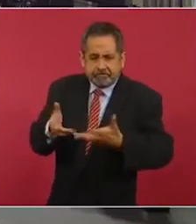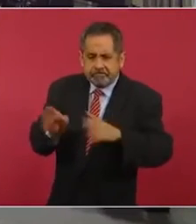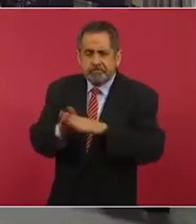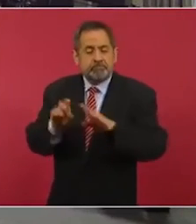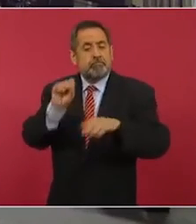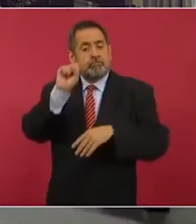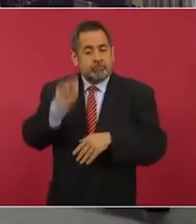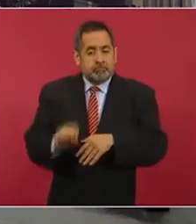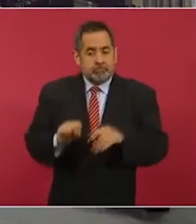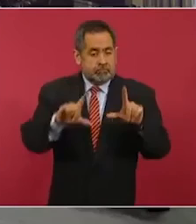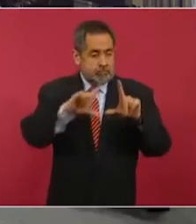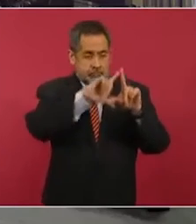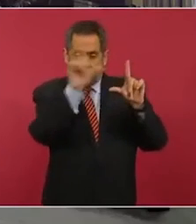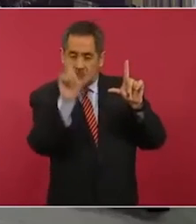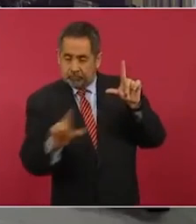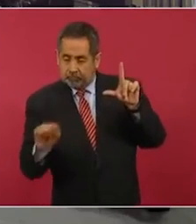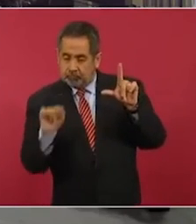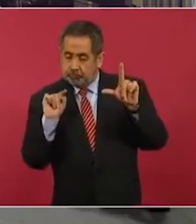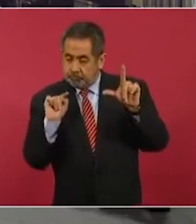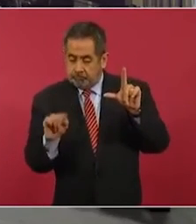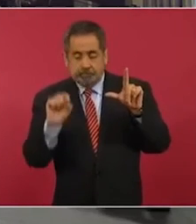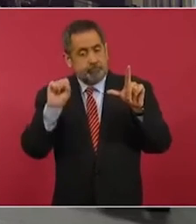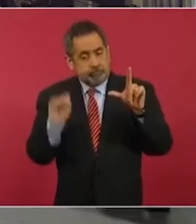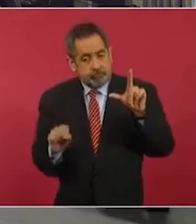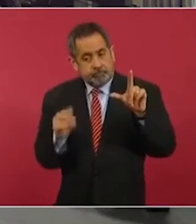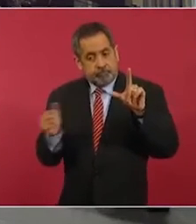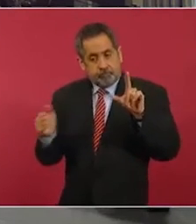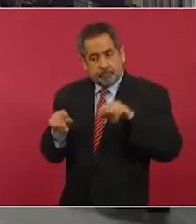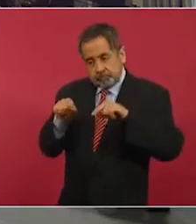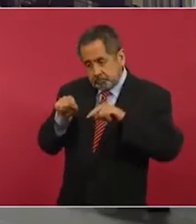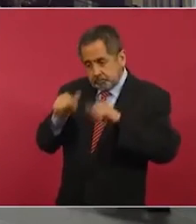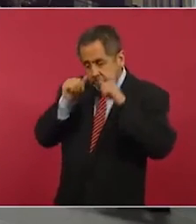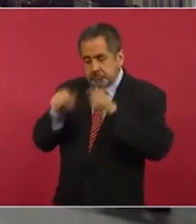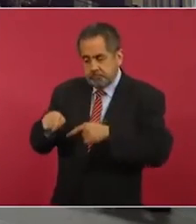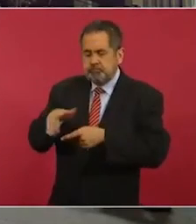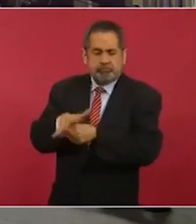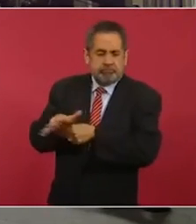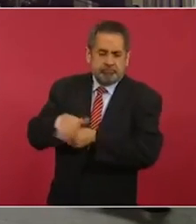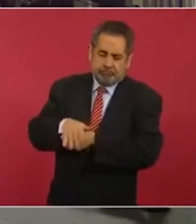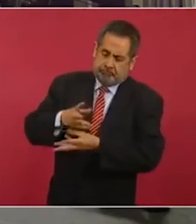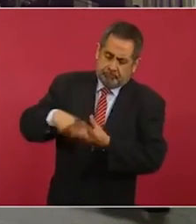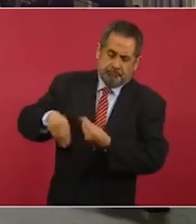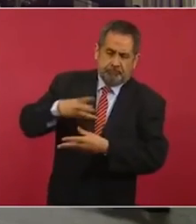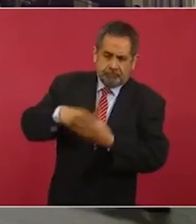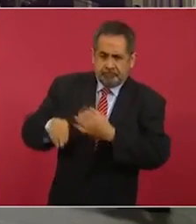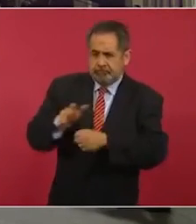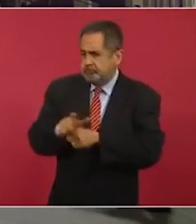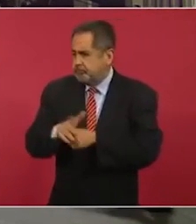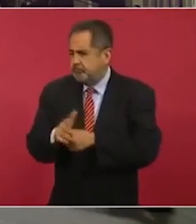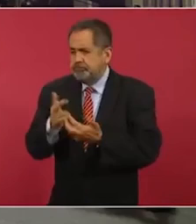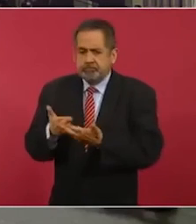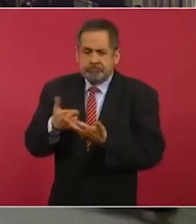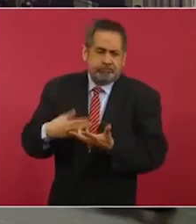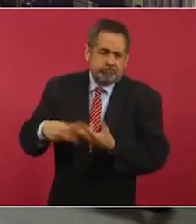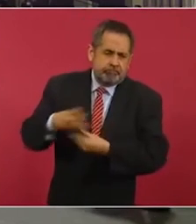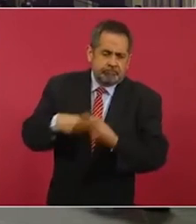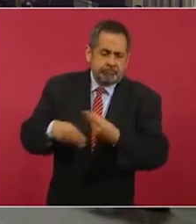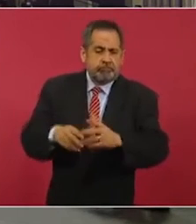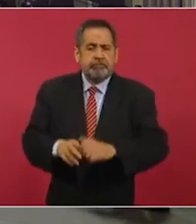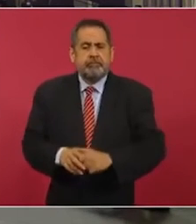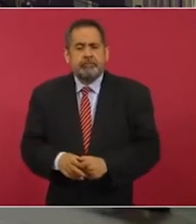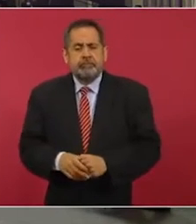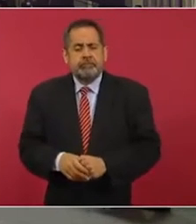el sureste y se está buscando la autosuficiencia en el caso de los energéticos.